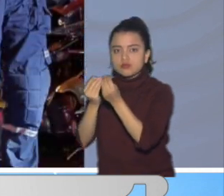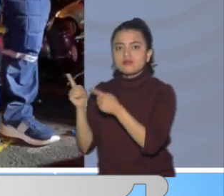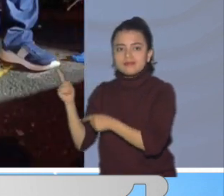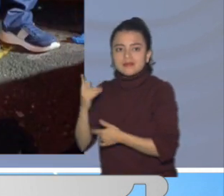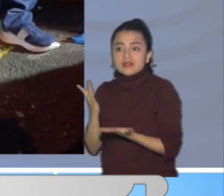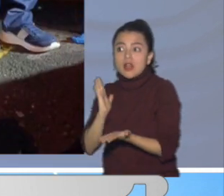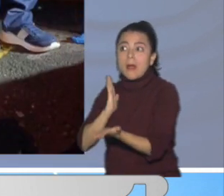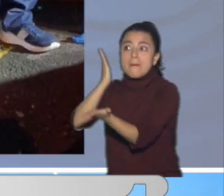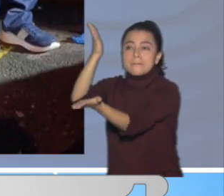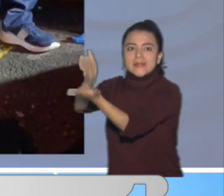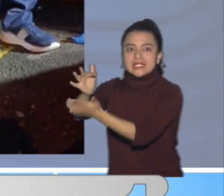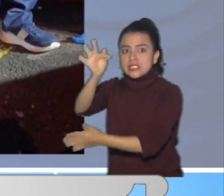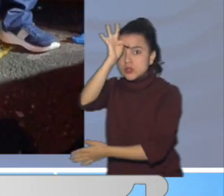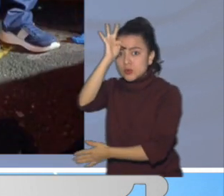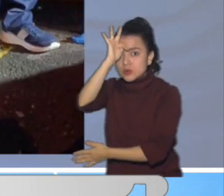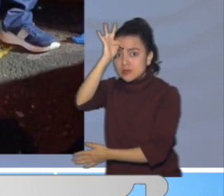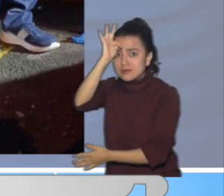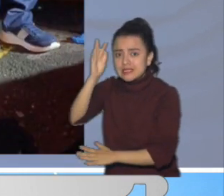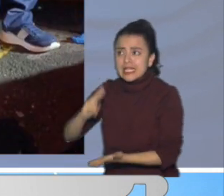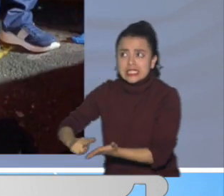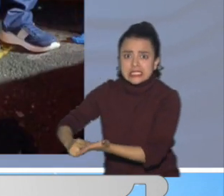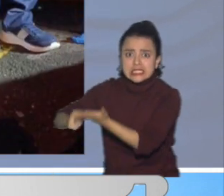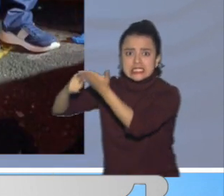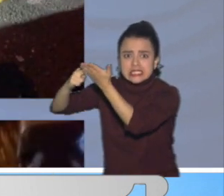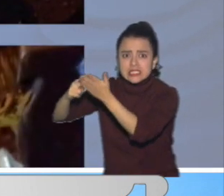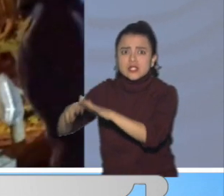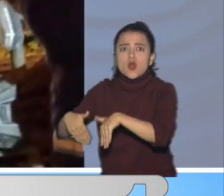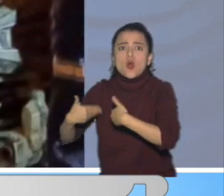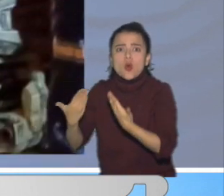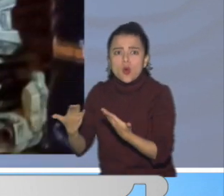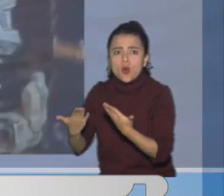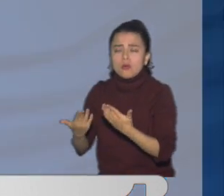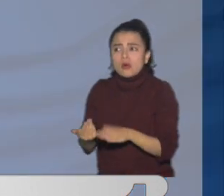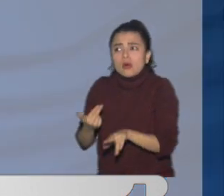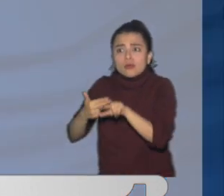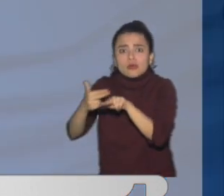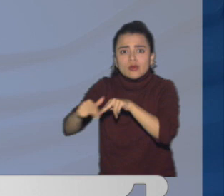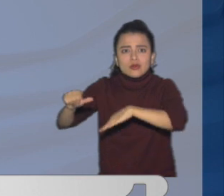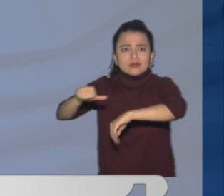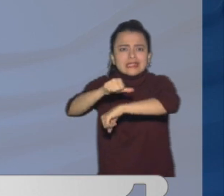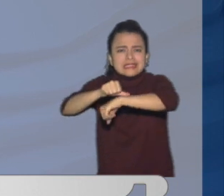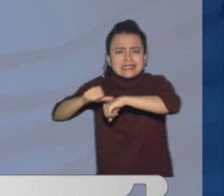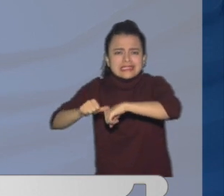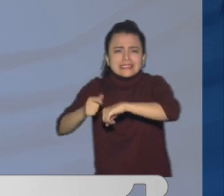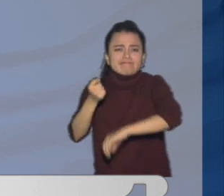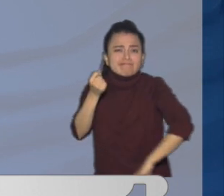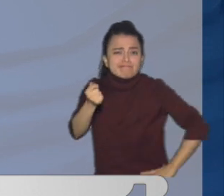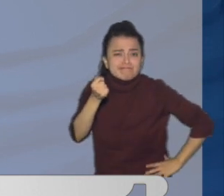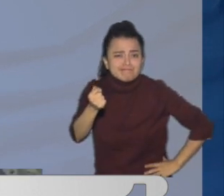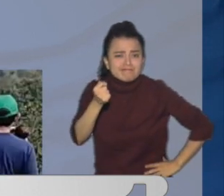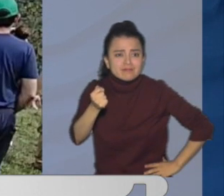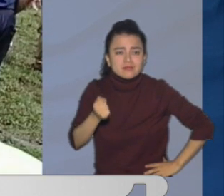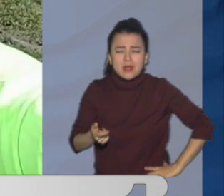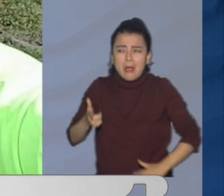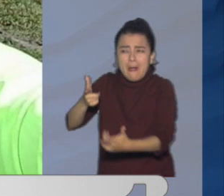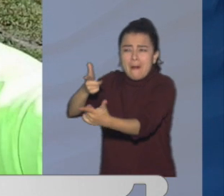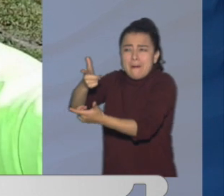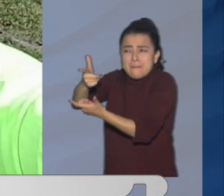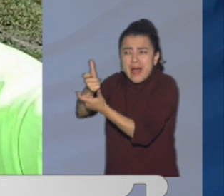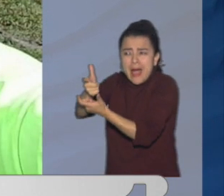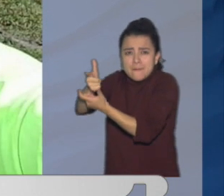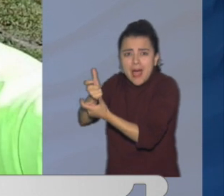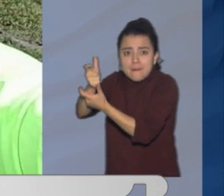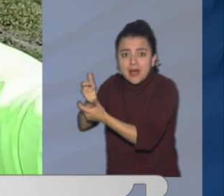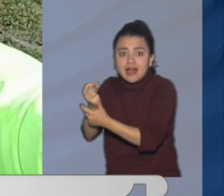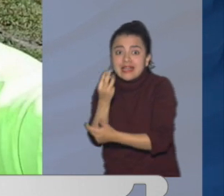asistencial del sur de la capital Valle del Cauca. En las próximas horas será sometido a una compleja cirugía. Recibió 3 impactos de arma